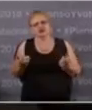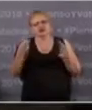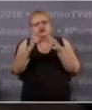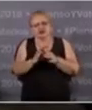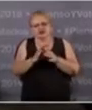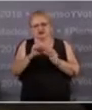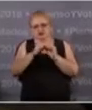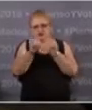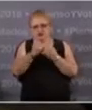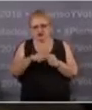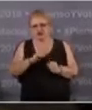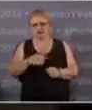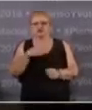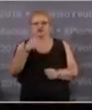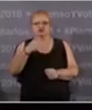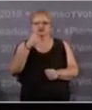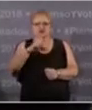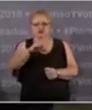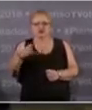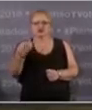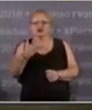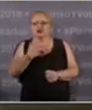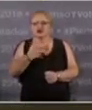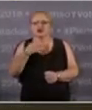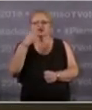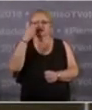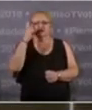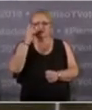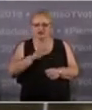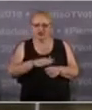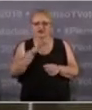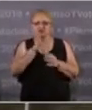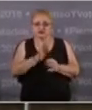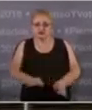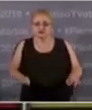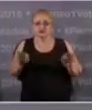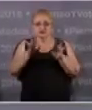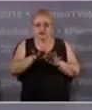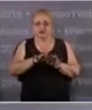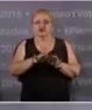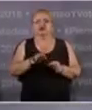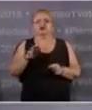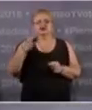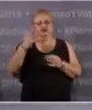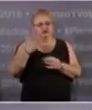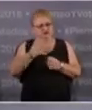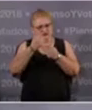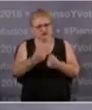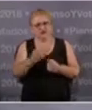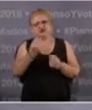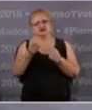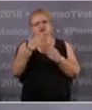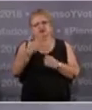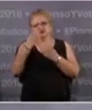centro que tiene como objetivo primordial garantizar el bienestar y el desarrollo de los